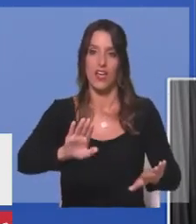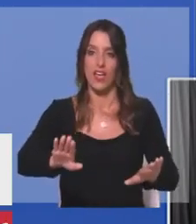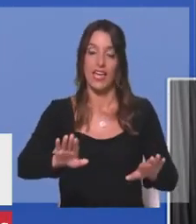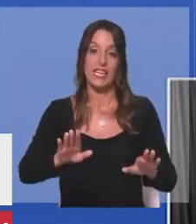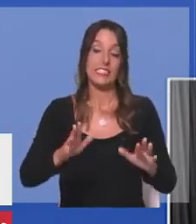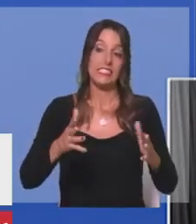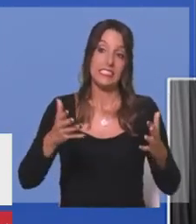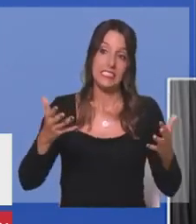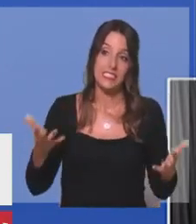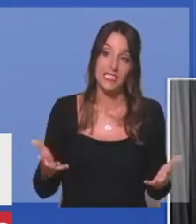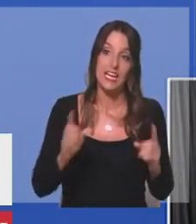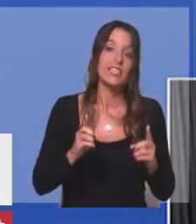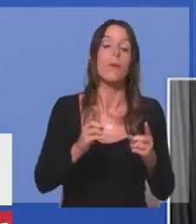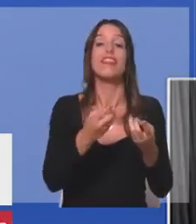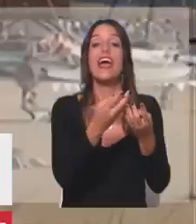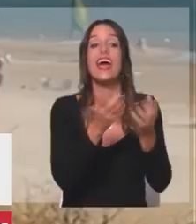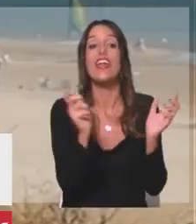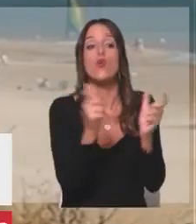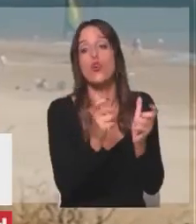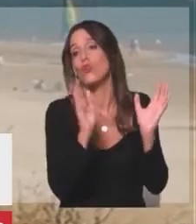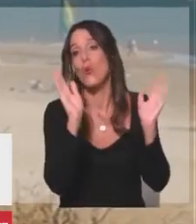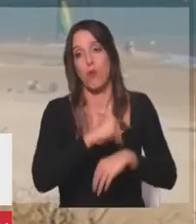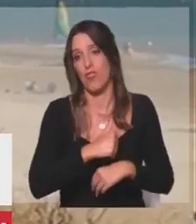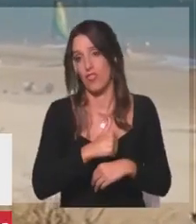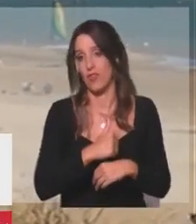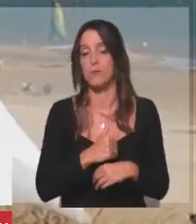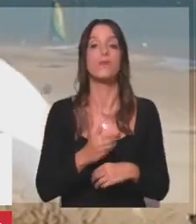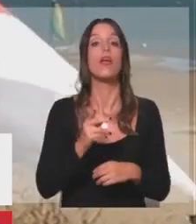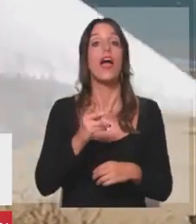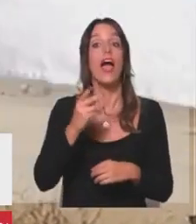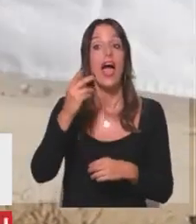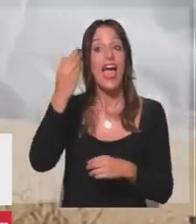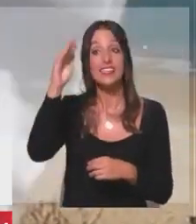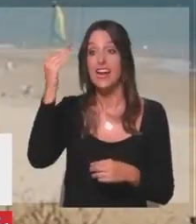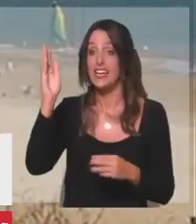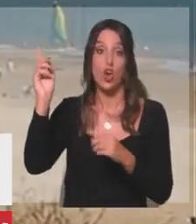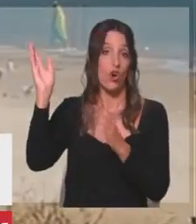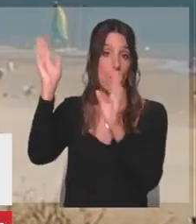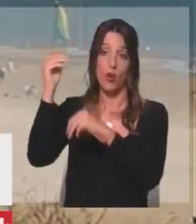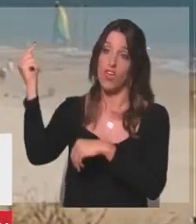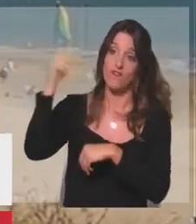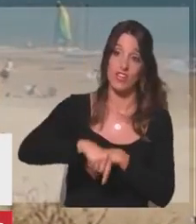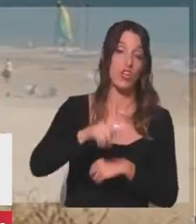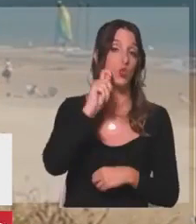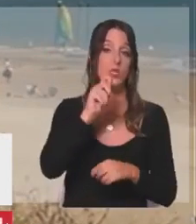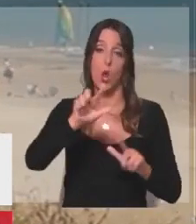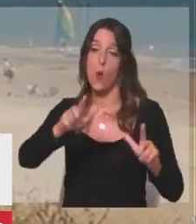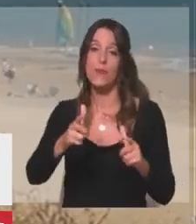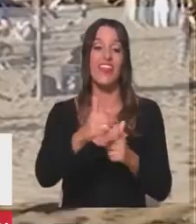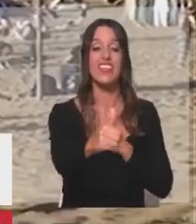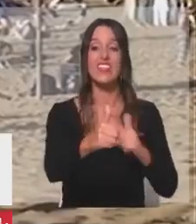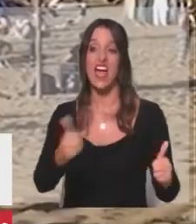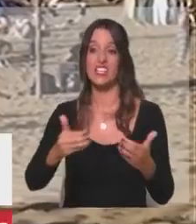eventualmente disolver estas reuniones. Ausencia de turistas extranjeros, disolución de aglomeraciones y distanciamiento físico en las